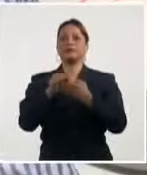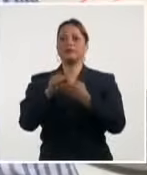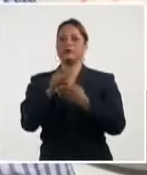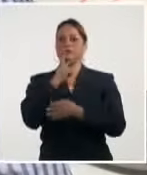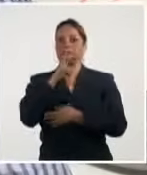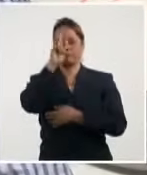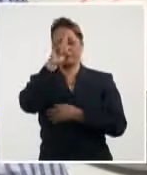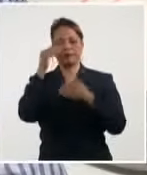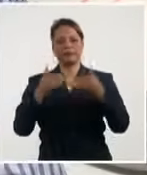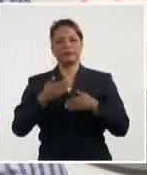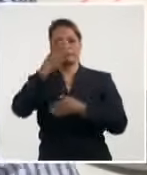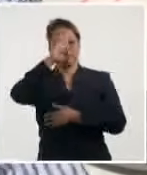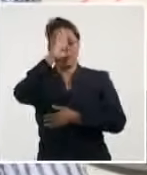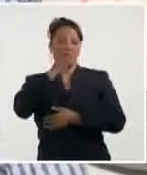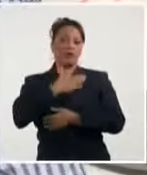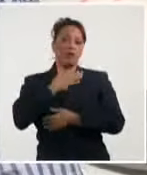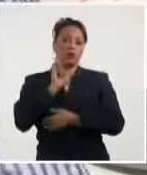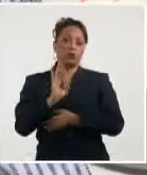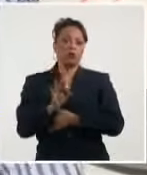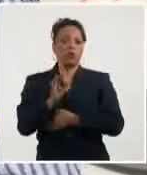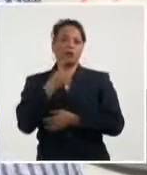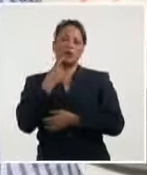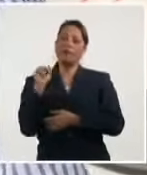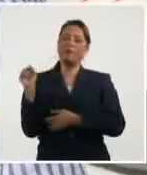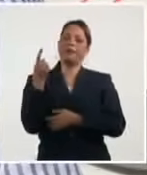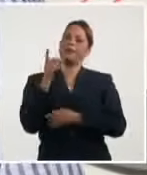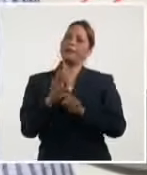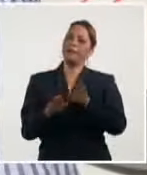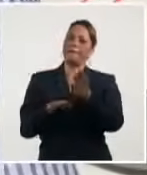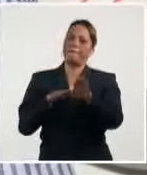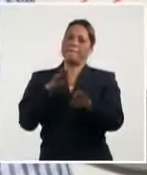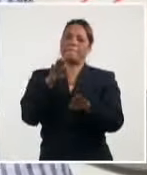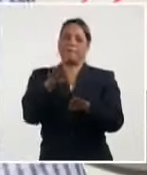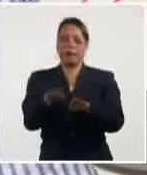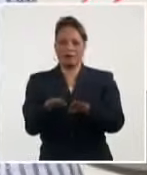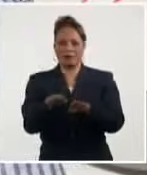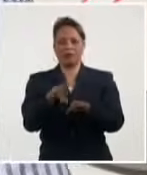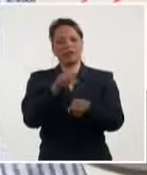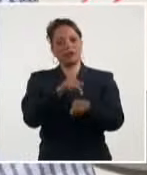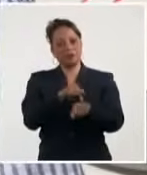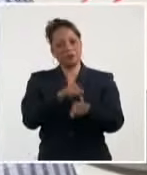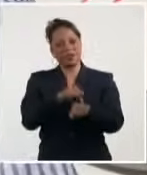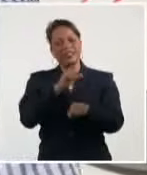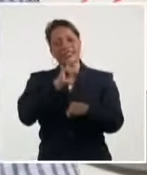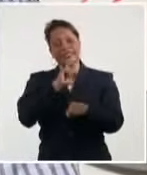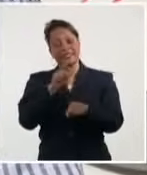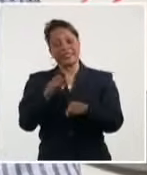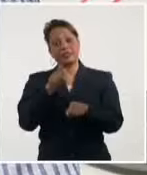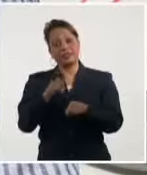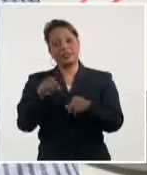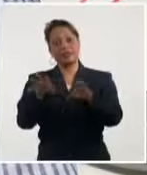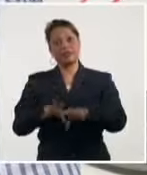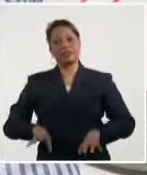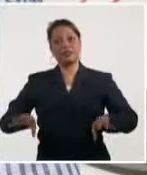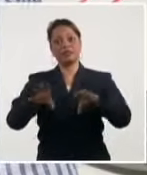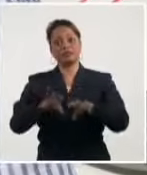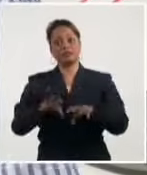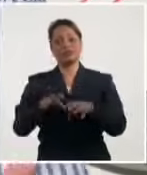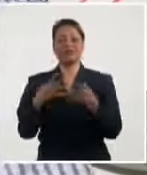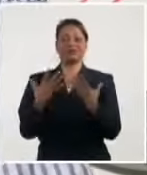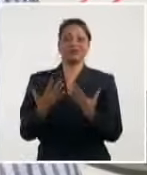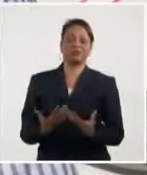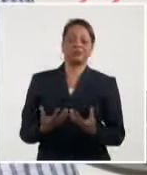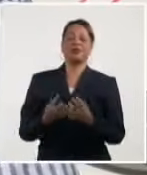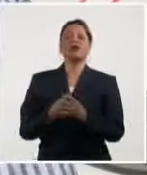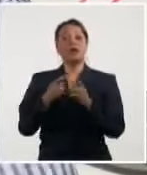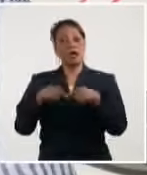país, que es un primer paso, es decir, un paso que se va dando en un momento en el cual el servicio está realmente deprimido, y